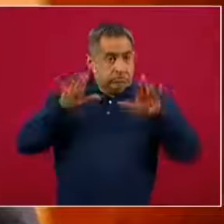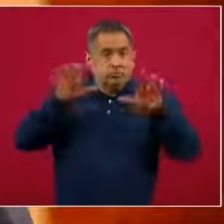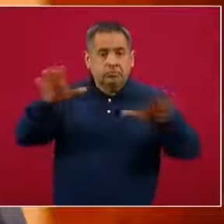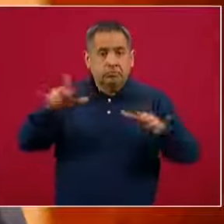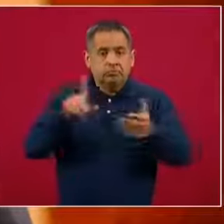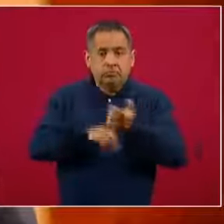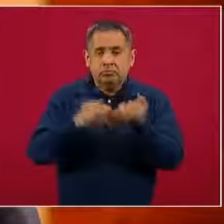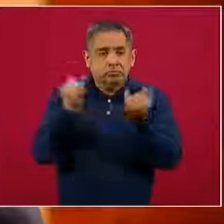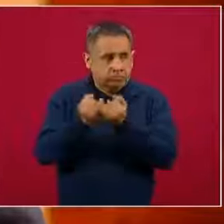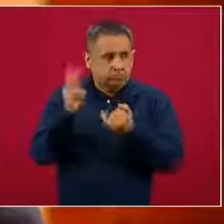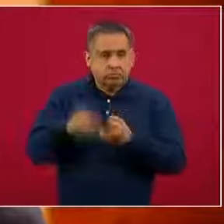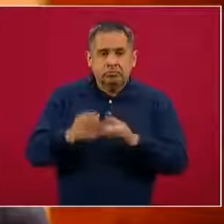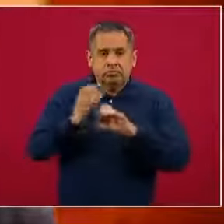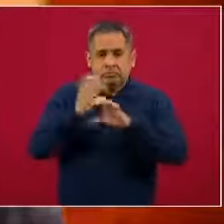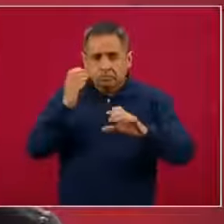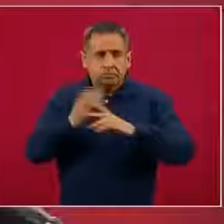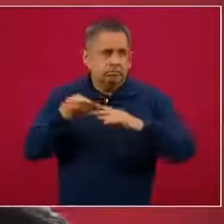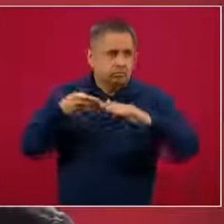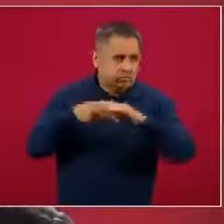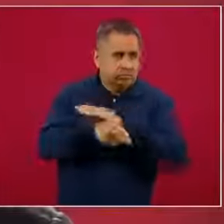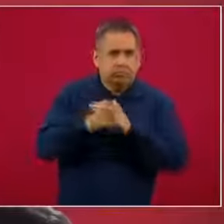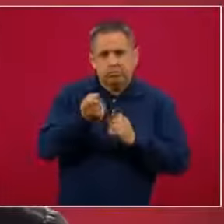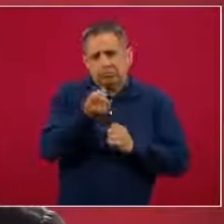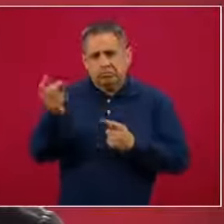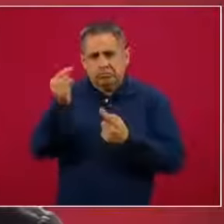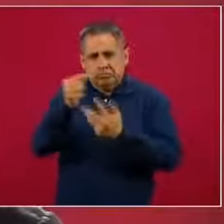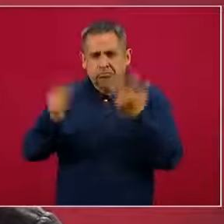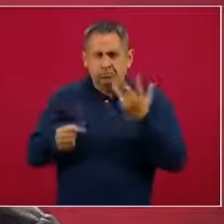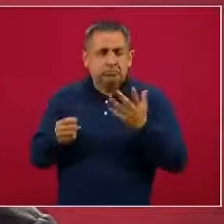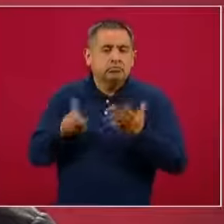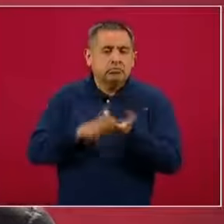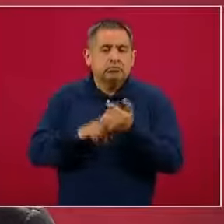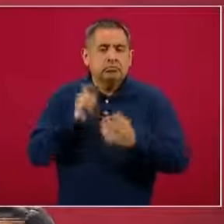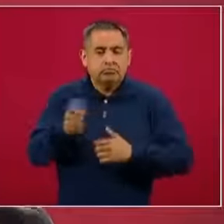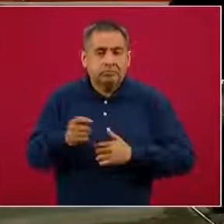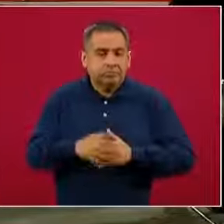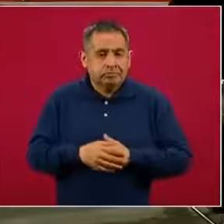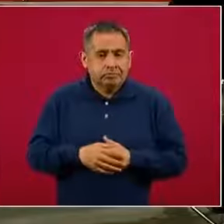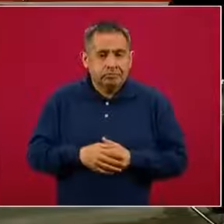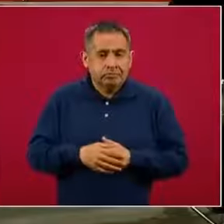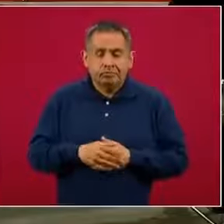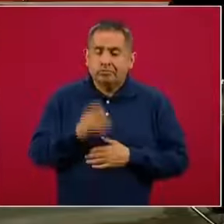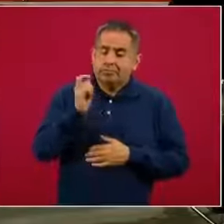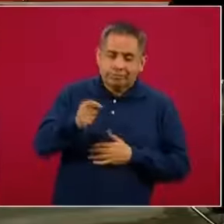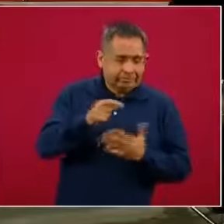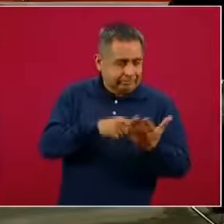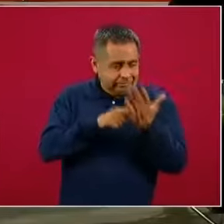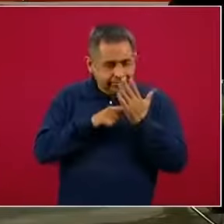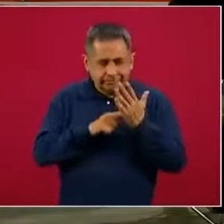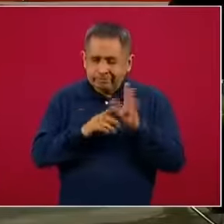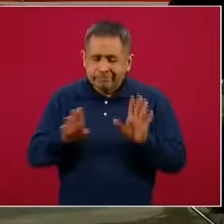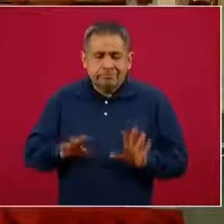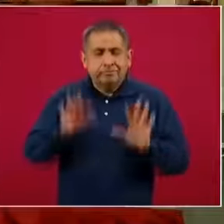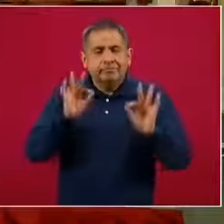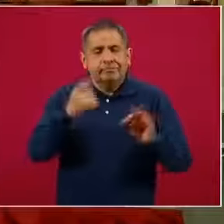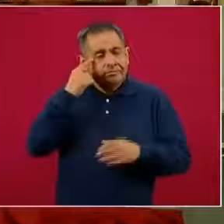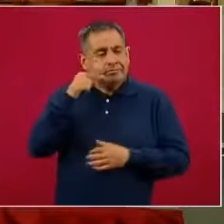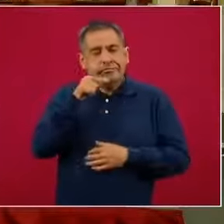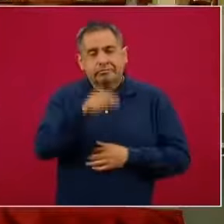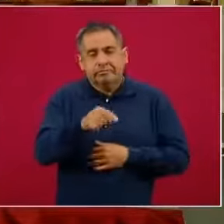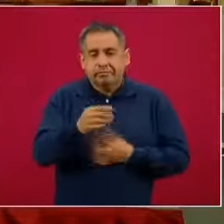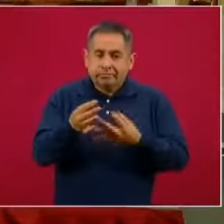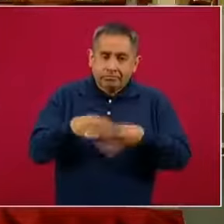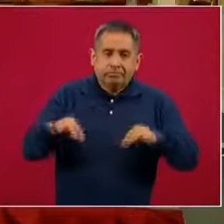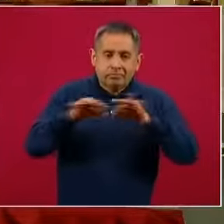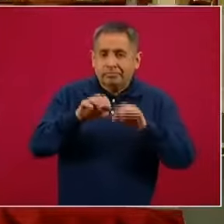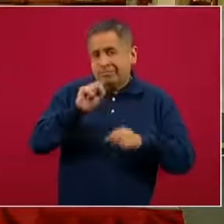al igual que los autobuses, el metro y cualquier otro transporte público, son un ejemplo ideal de la